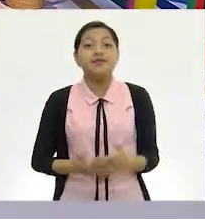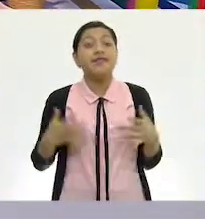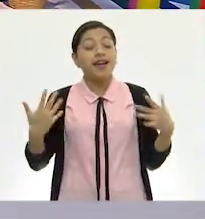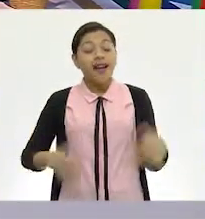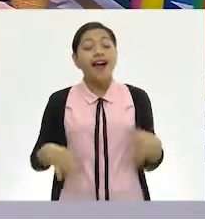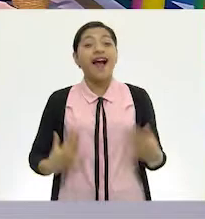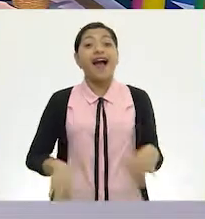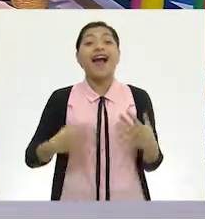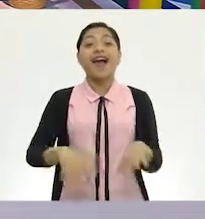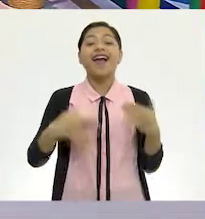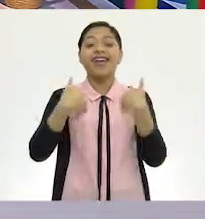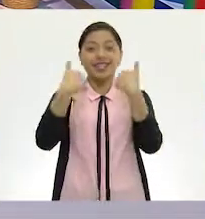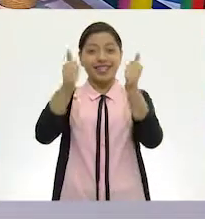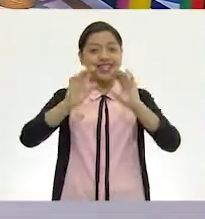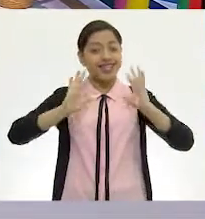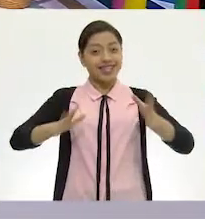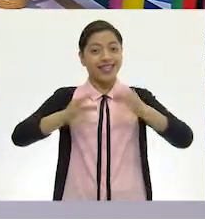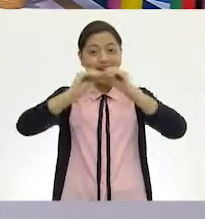Ahora sí ya me quedó más claro.